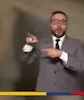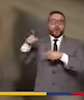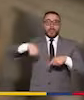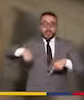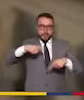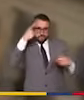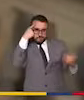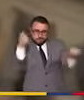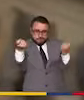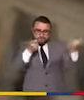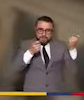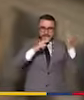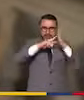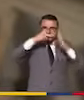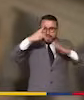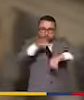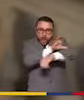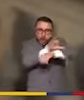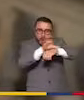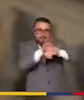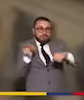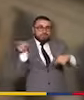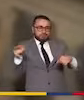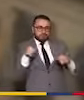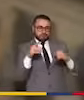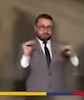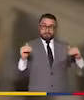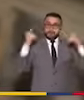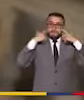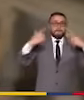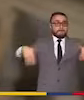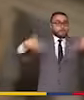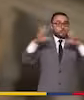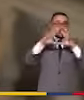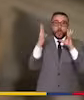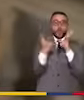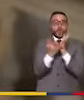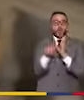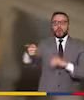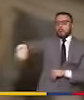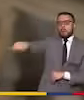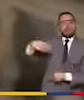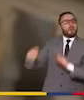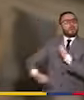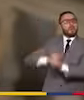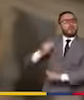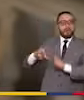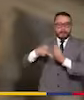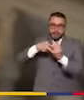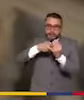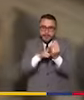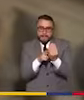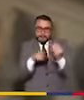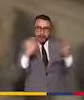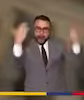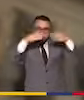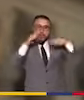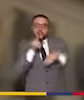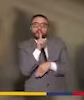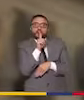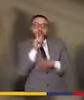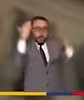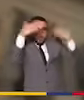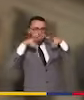renombre mundial que se especializa en el desarrollo de herramientas de espionaje